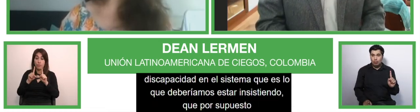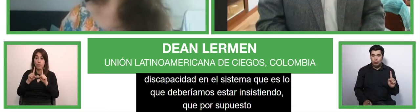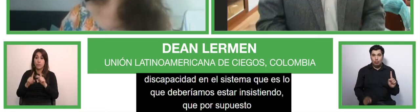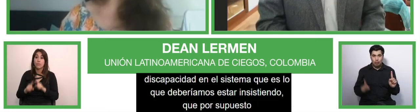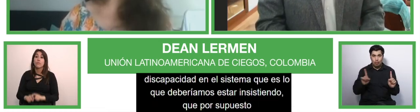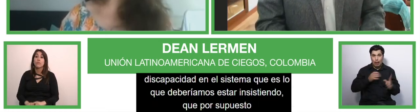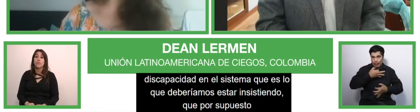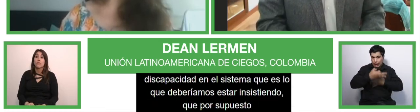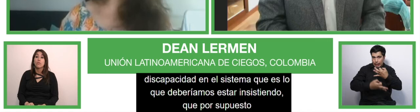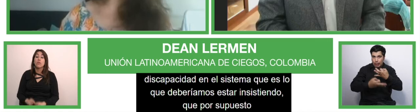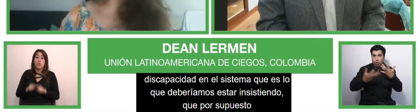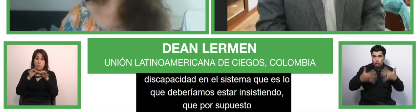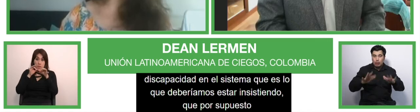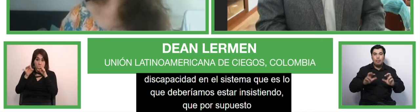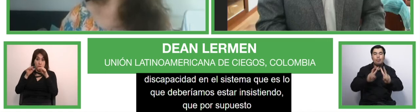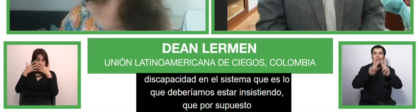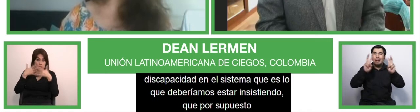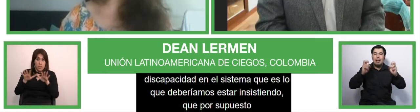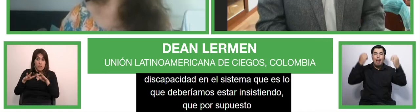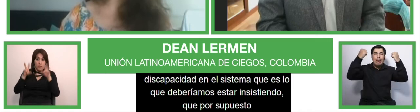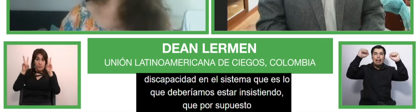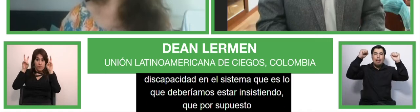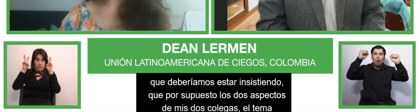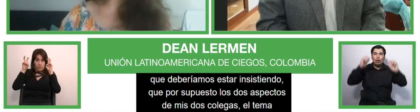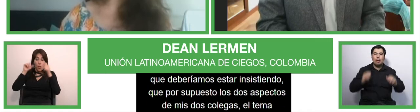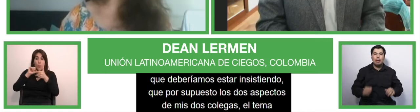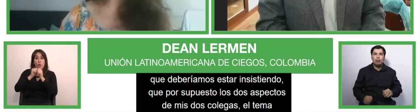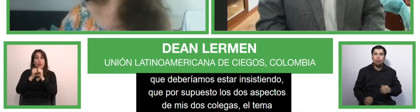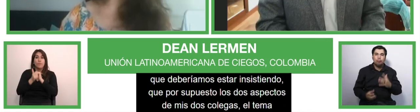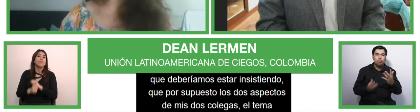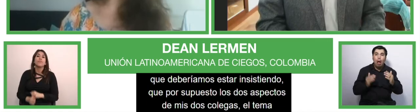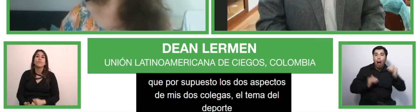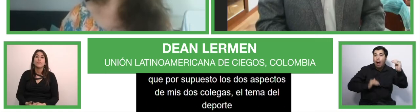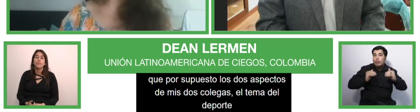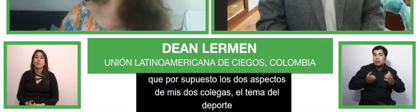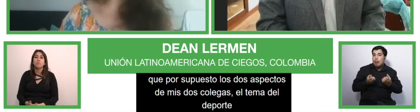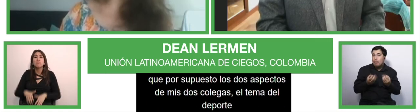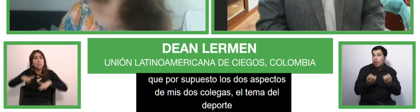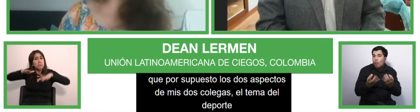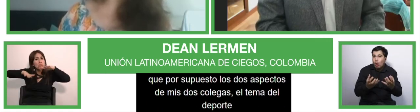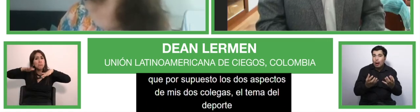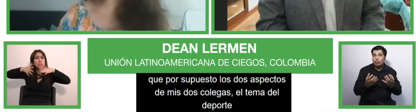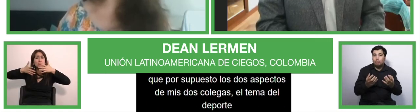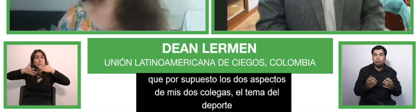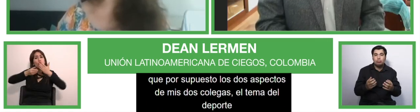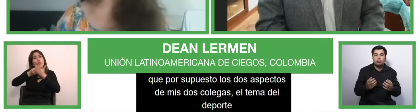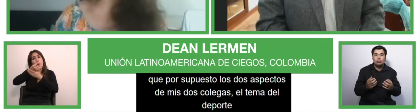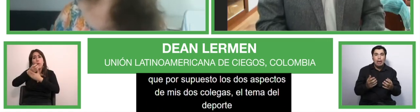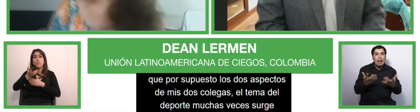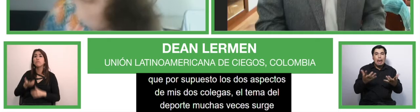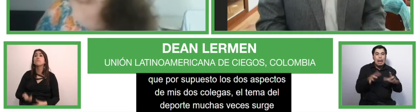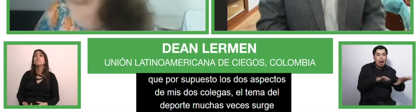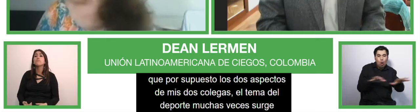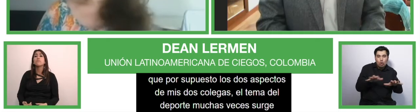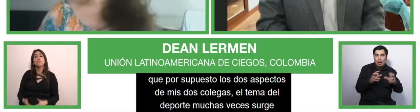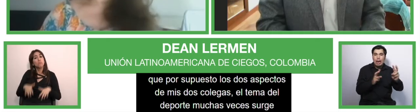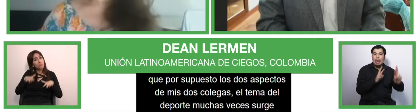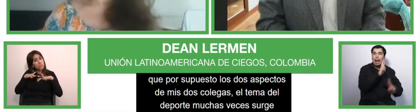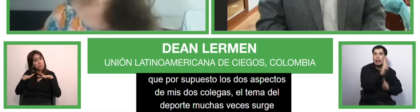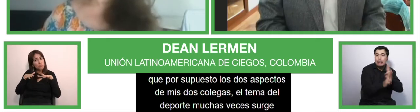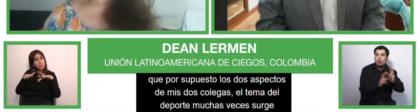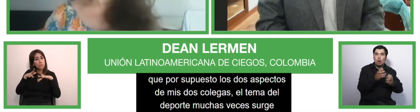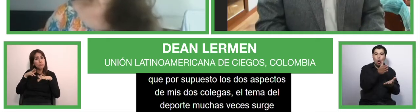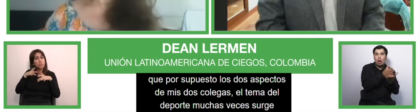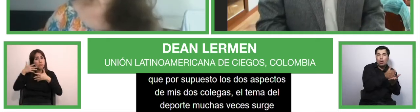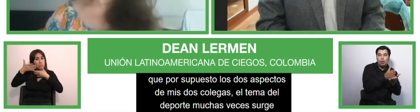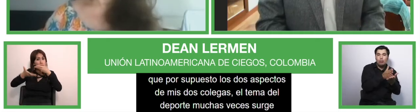tema del deporte muchas veces surge en las relaciones en los colegios, y el tema del arte